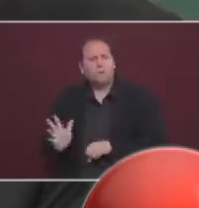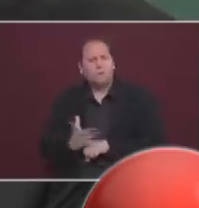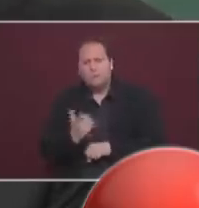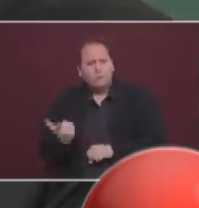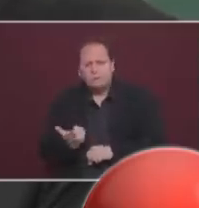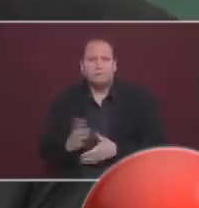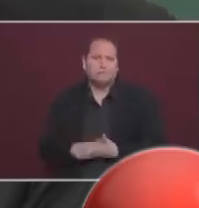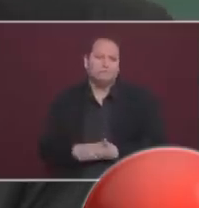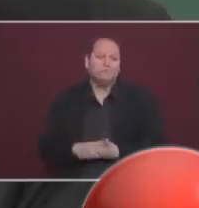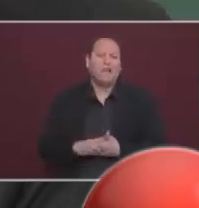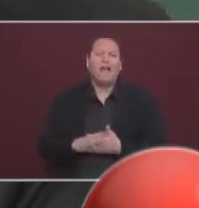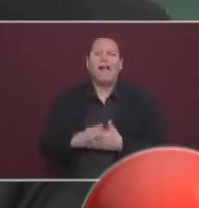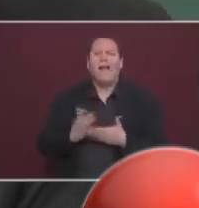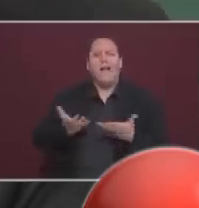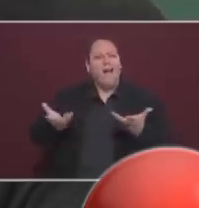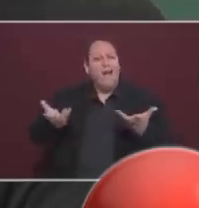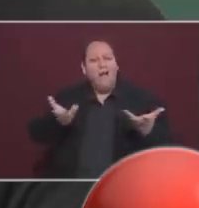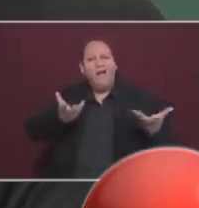actos